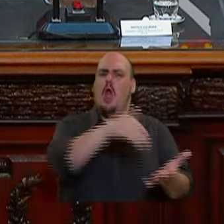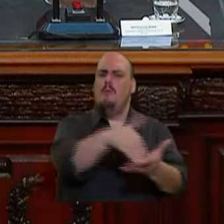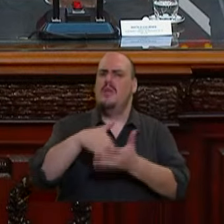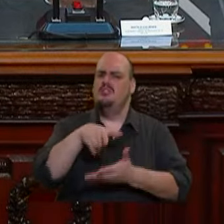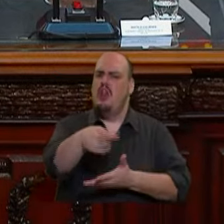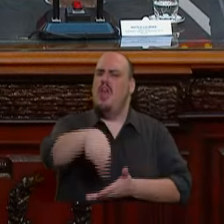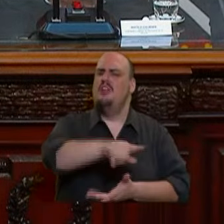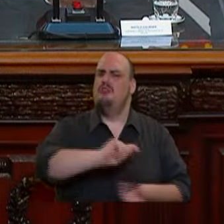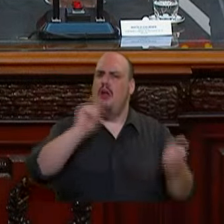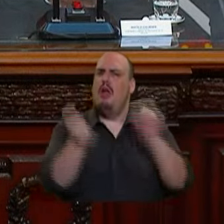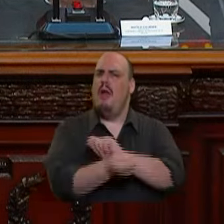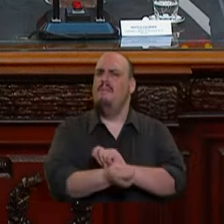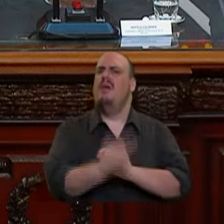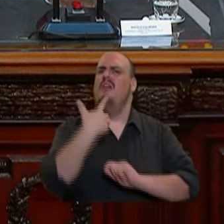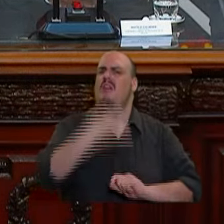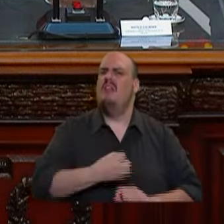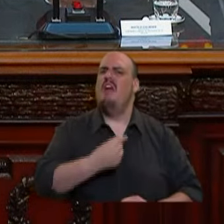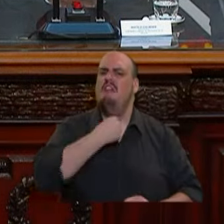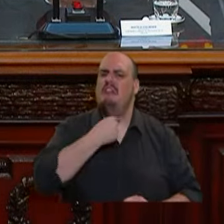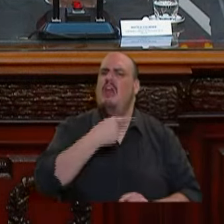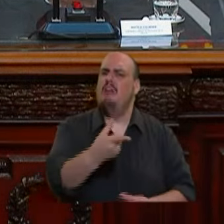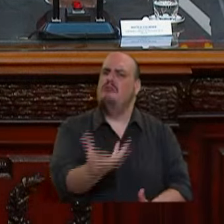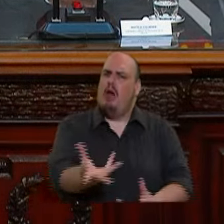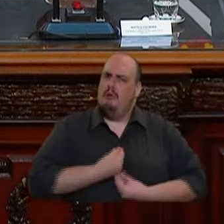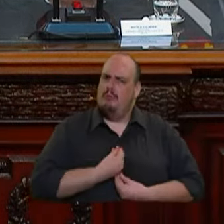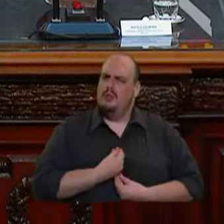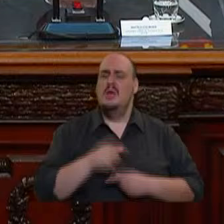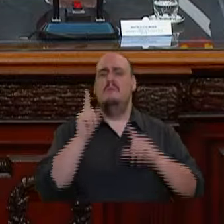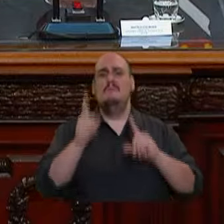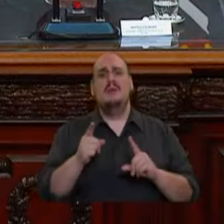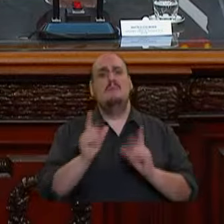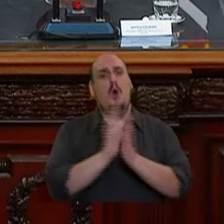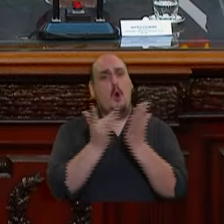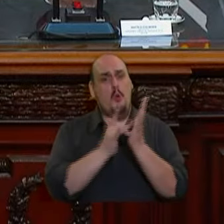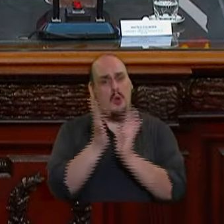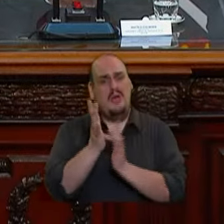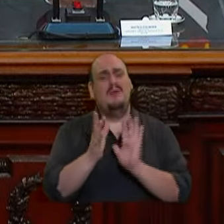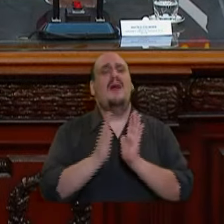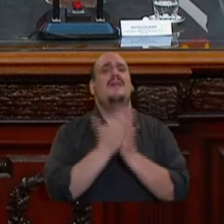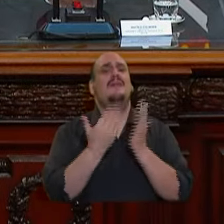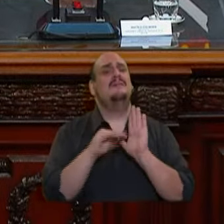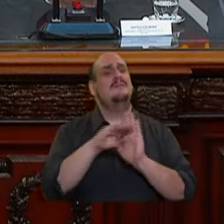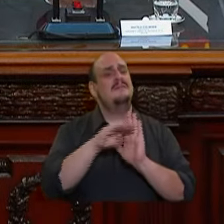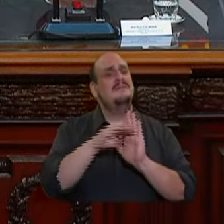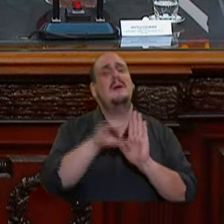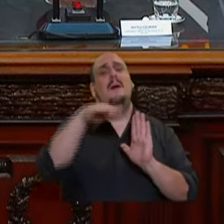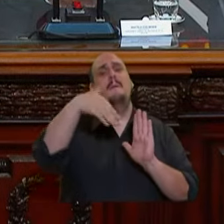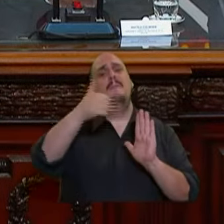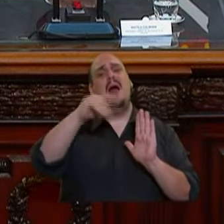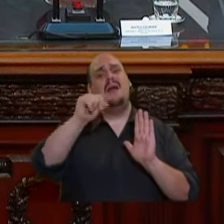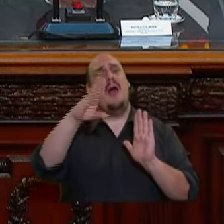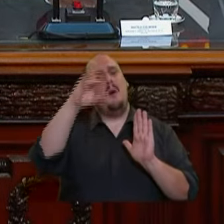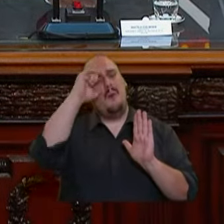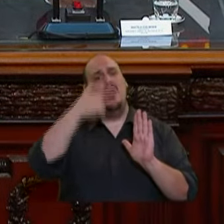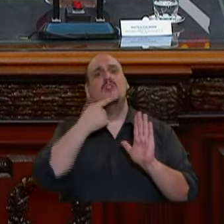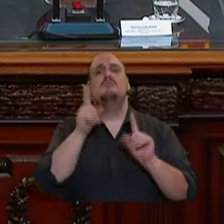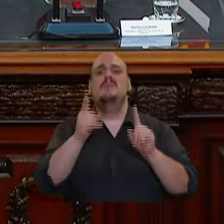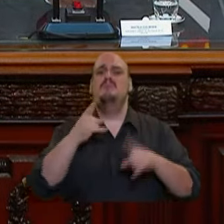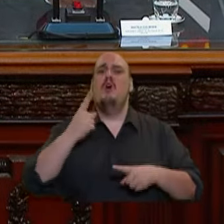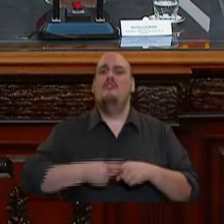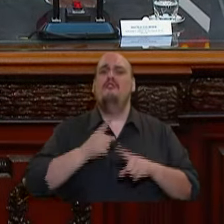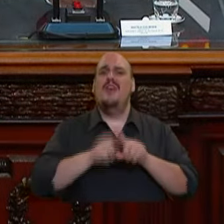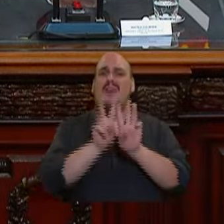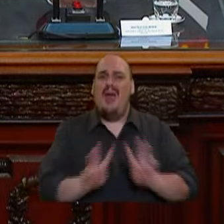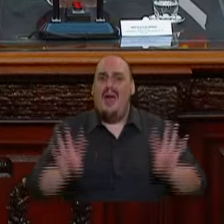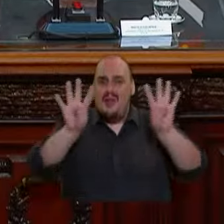de verdad. Porque como dicen las Sagradas Escrituras en el libro de Macabeos y que se conmemora en la fiesta de Hanukkah, la victoria en la